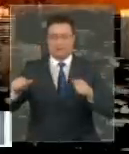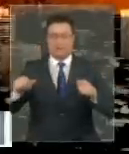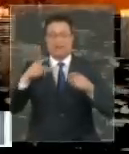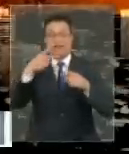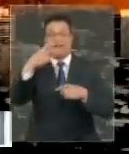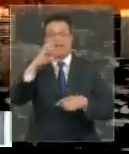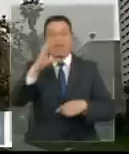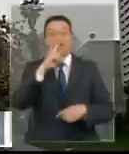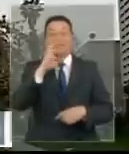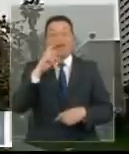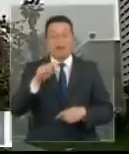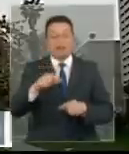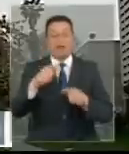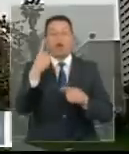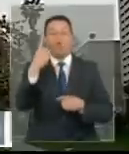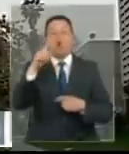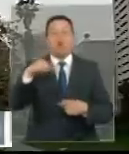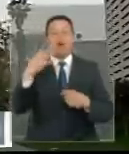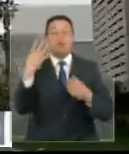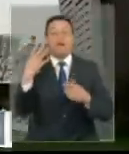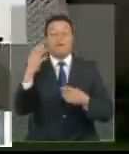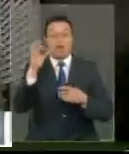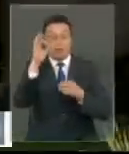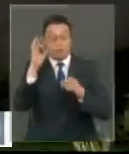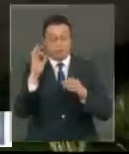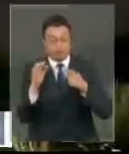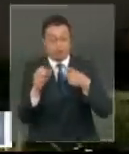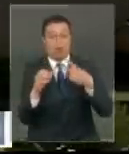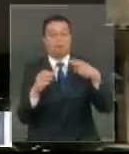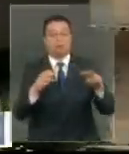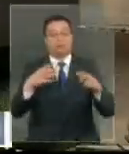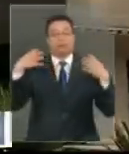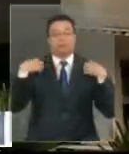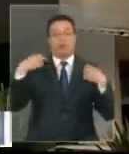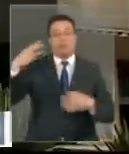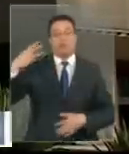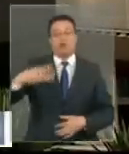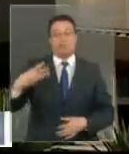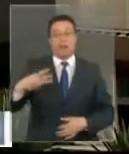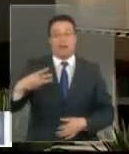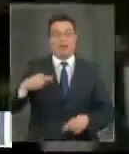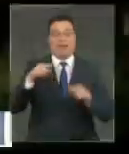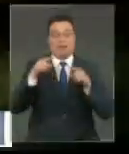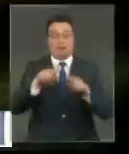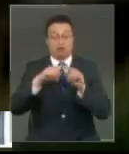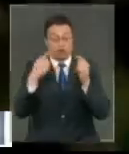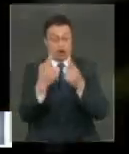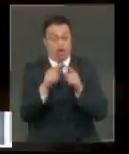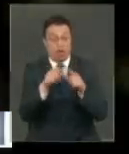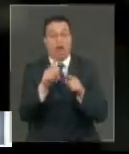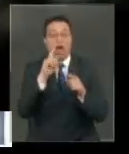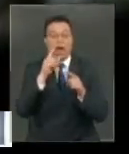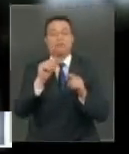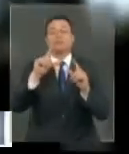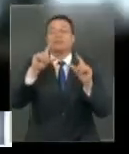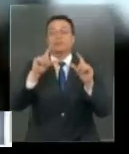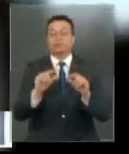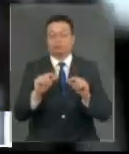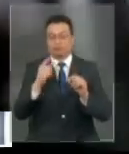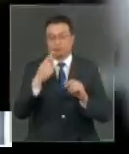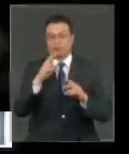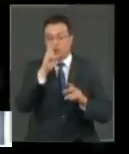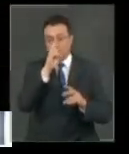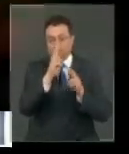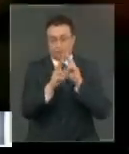1,9 metros cuadrados por habitante están a cargo de la municipalidad. Todas estas características inciden en su baja posición en el